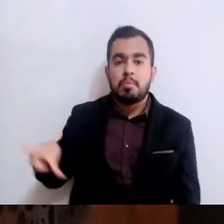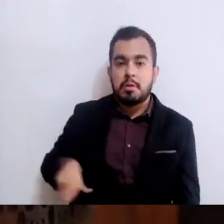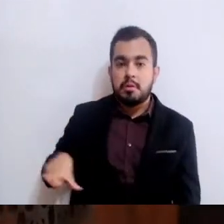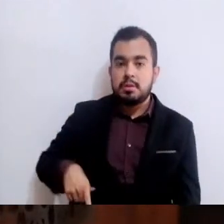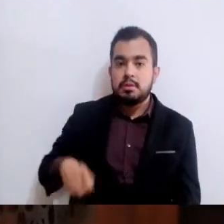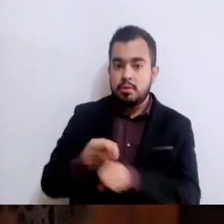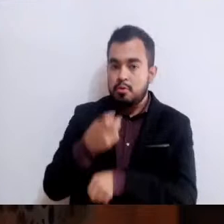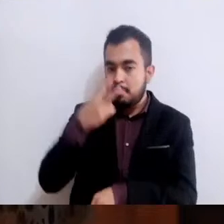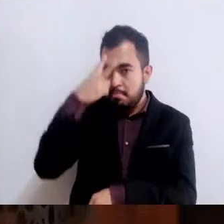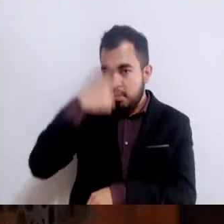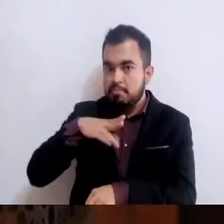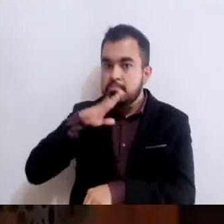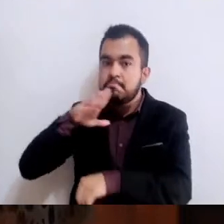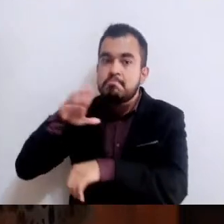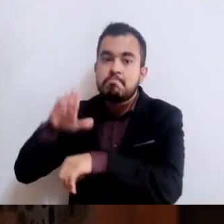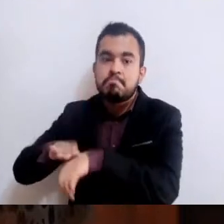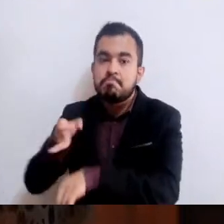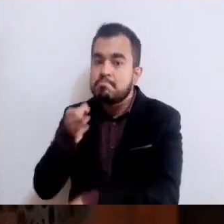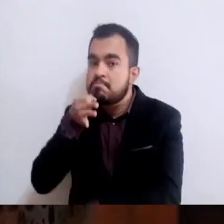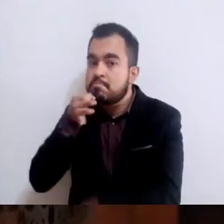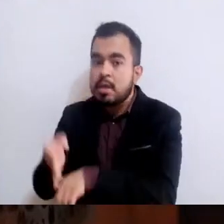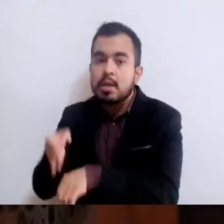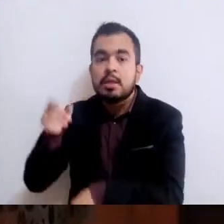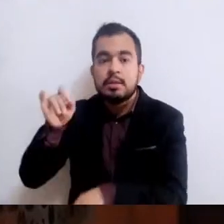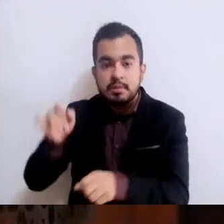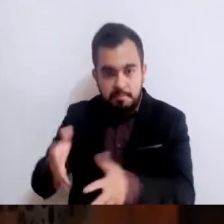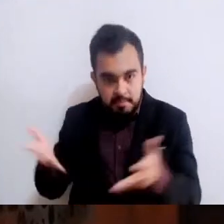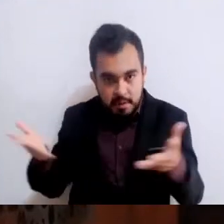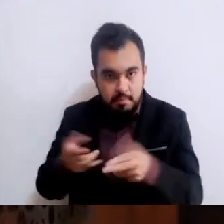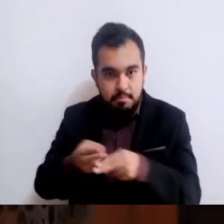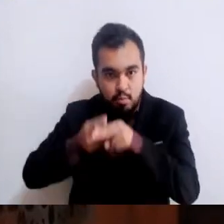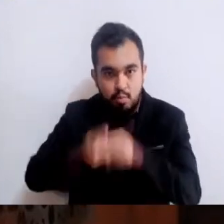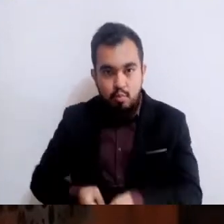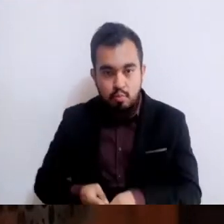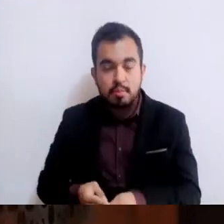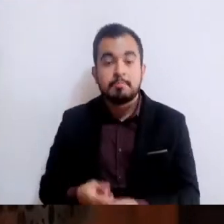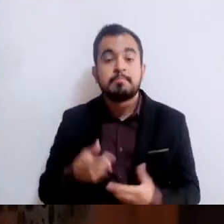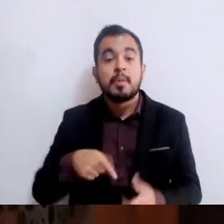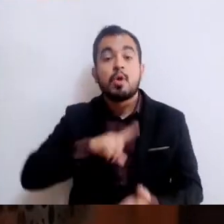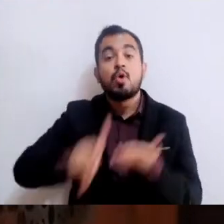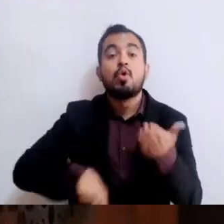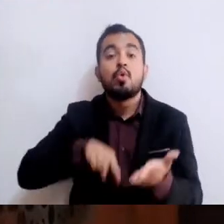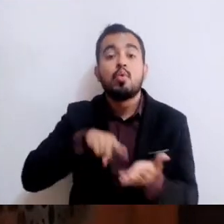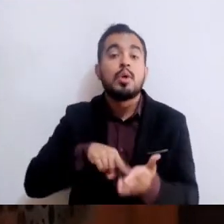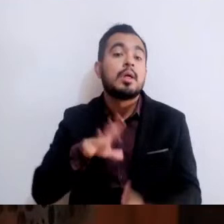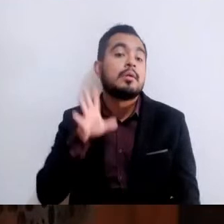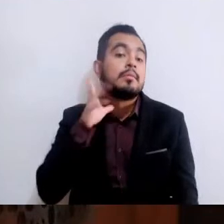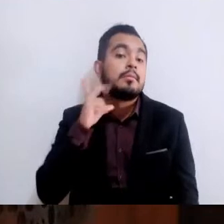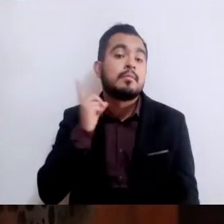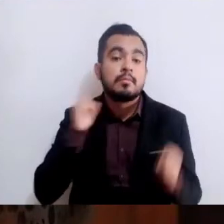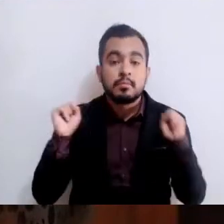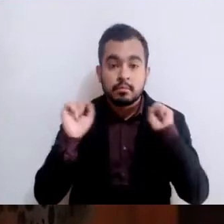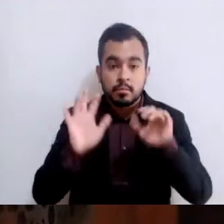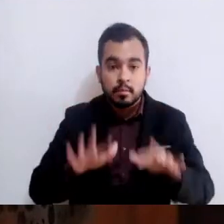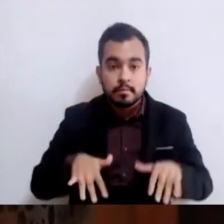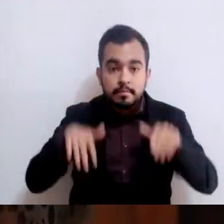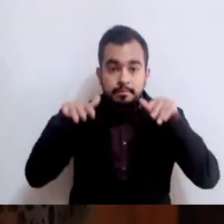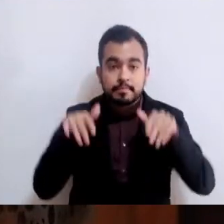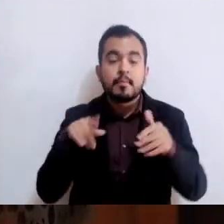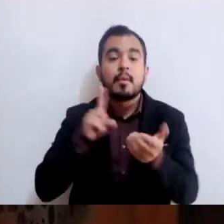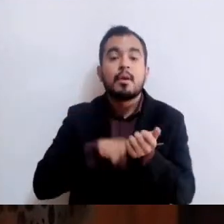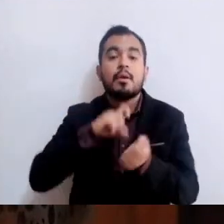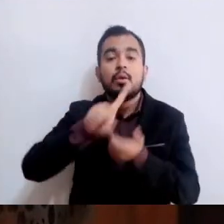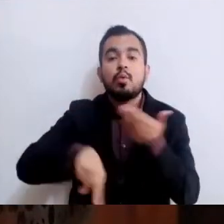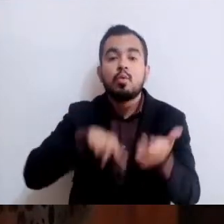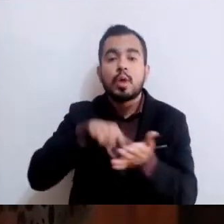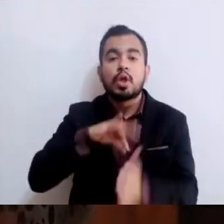México, haciendo que se aplique y que se cumpla, dado en el Palacio del Poder Legislativo en la ciudad de Toluca de Lerdo,